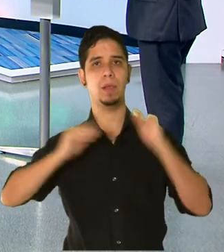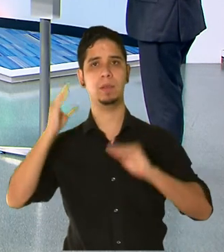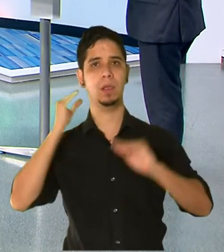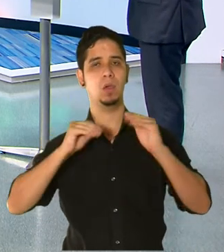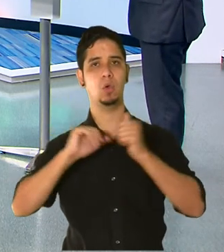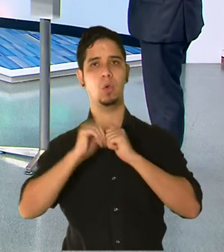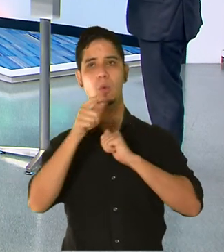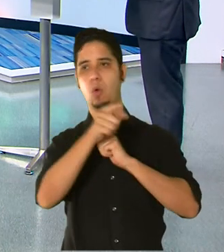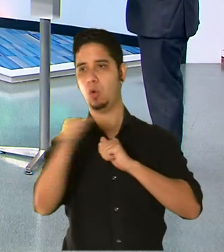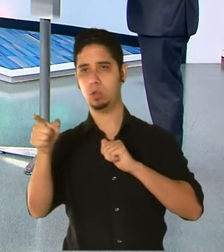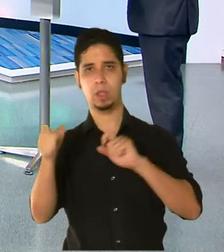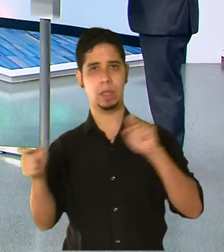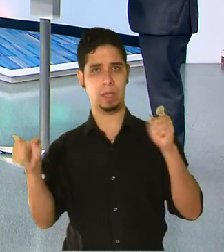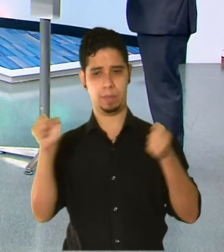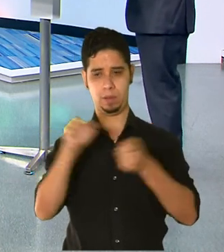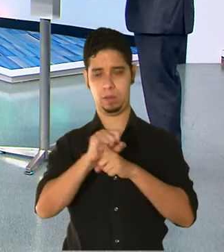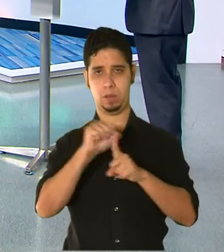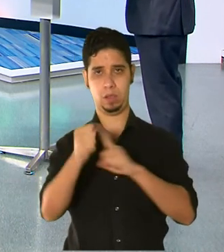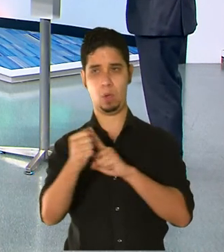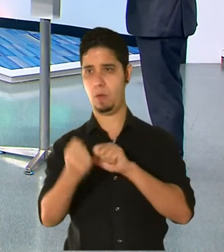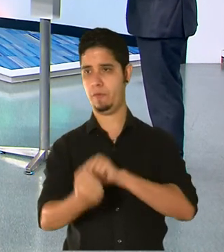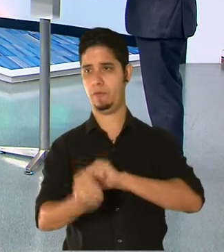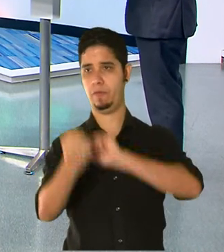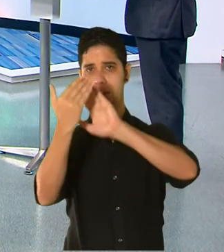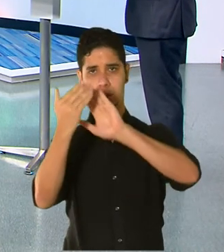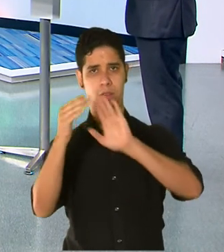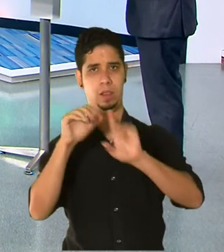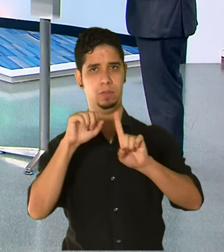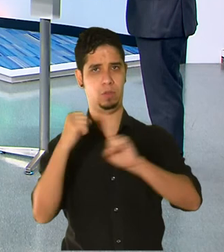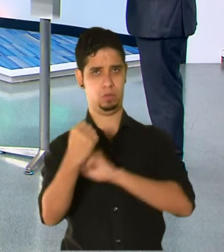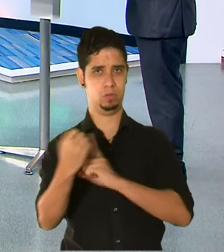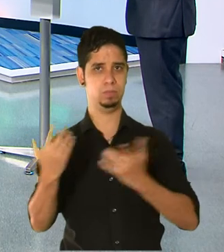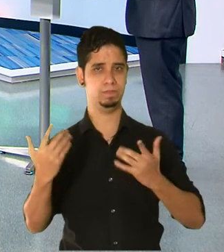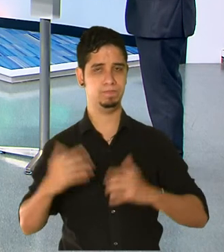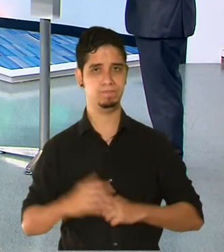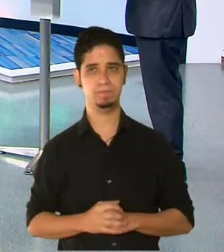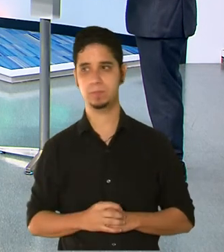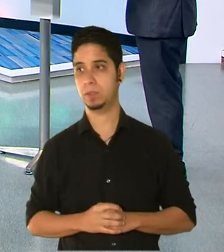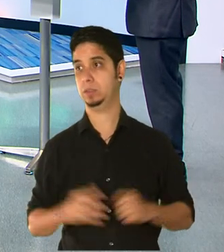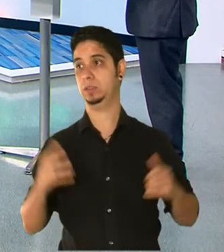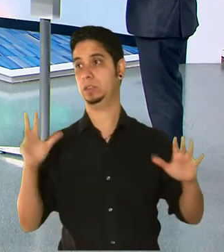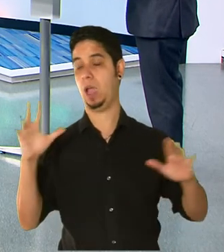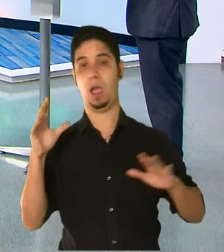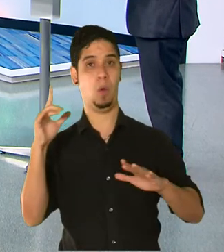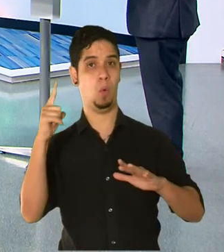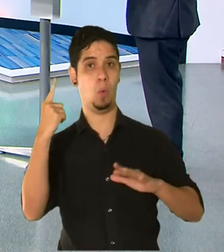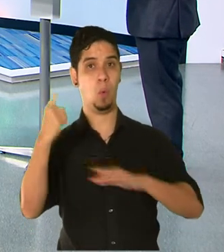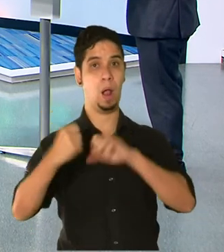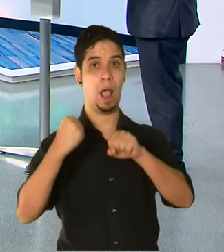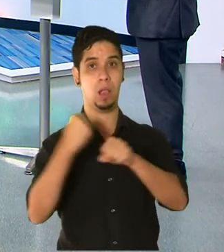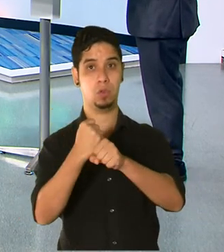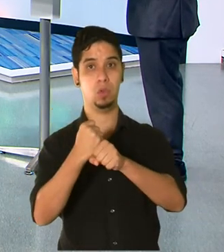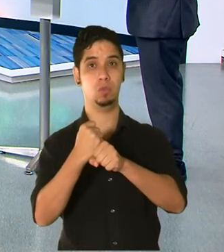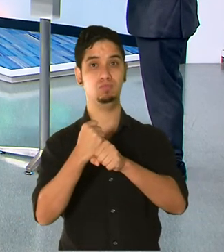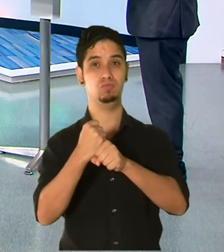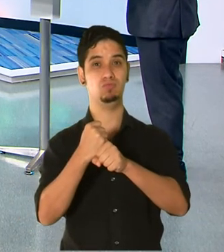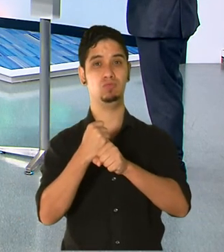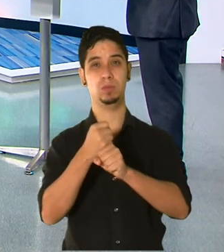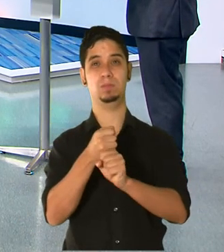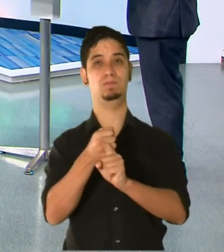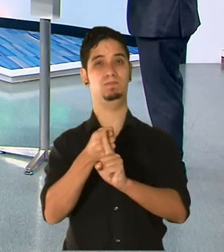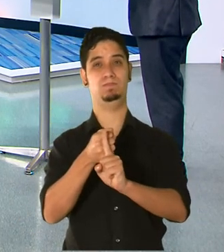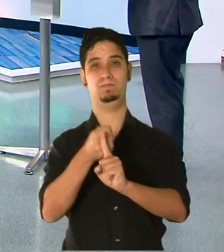y enfrentar esta emergencia a salud vista ya ha pasado un año de cómo fue ese momento en que